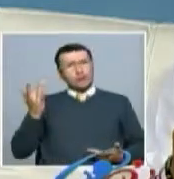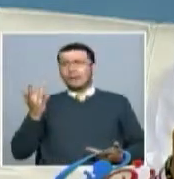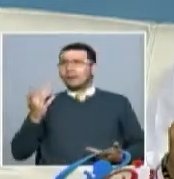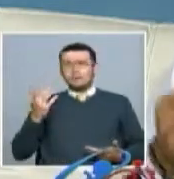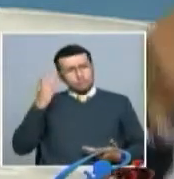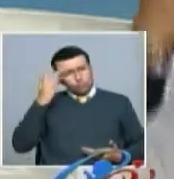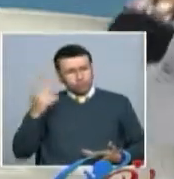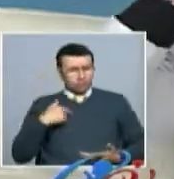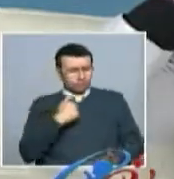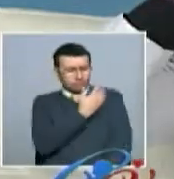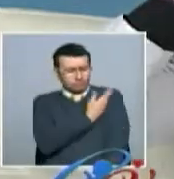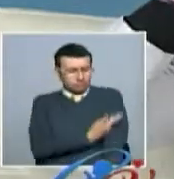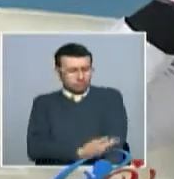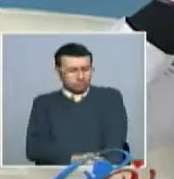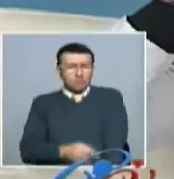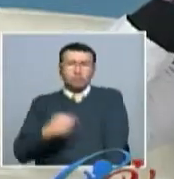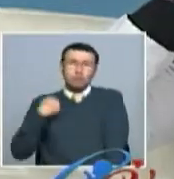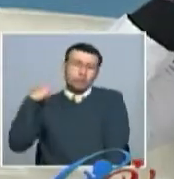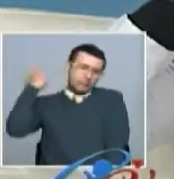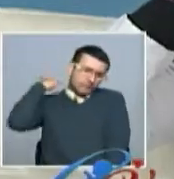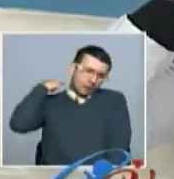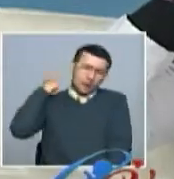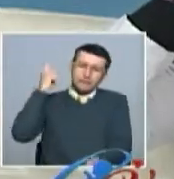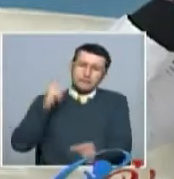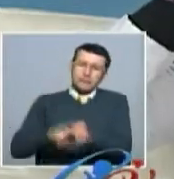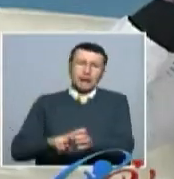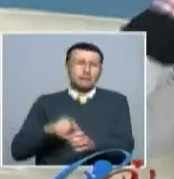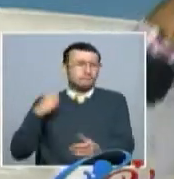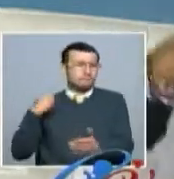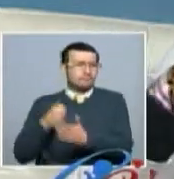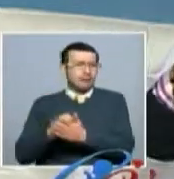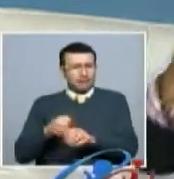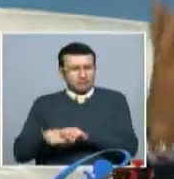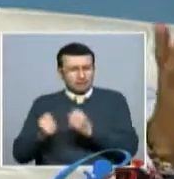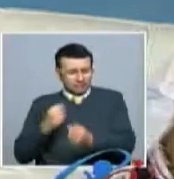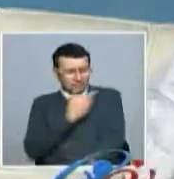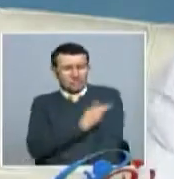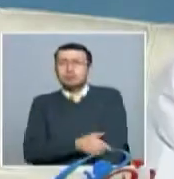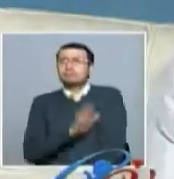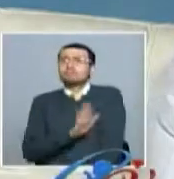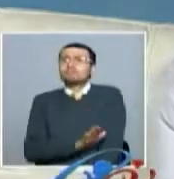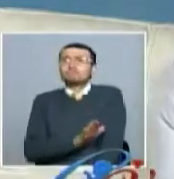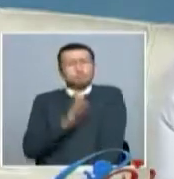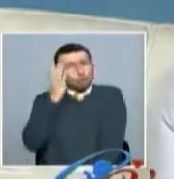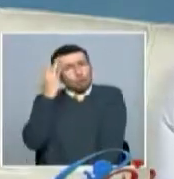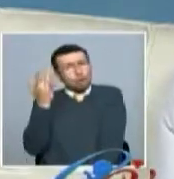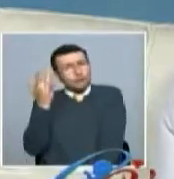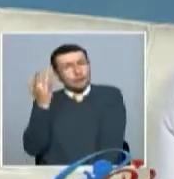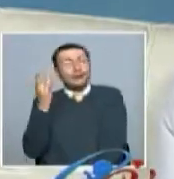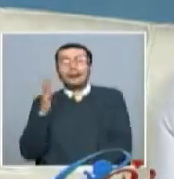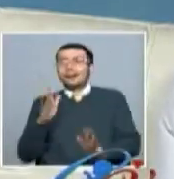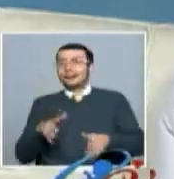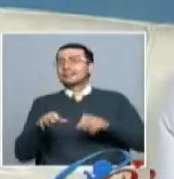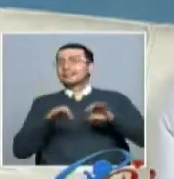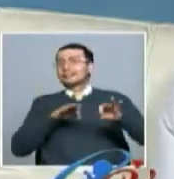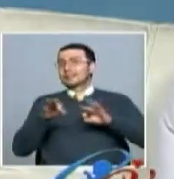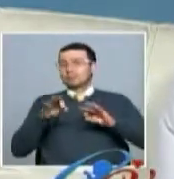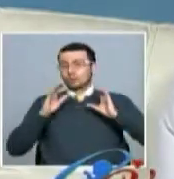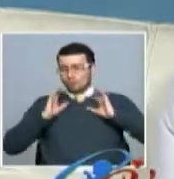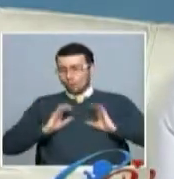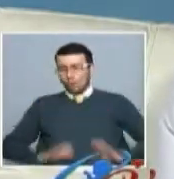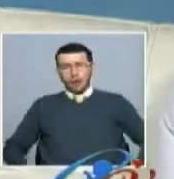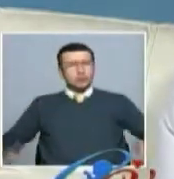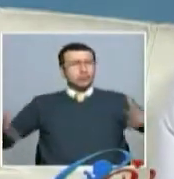¿por qué la mano si el golpe o la lesión fue tan lejos? Todo eso es la anatomía. Y para mí es motivo de